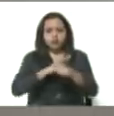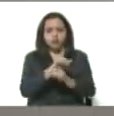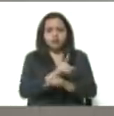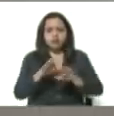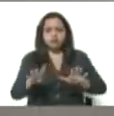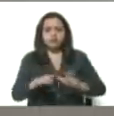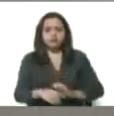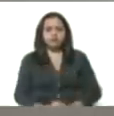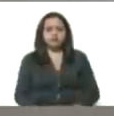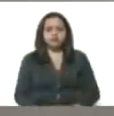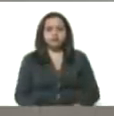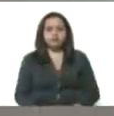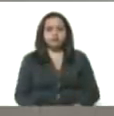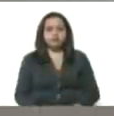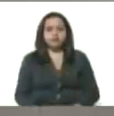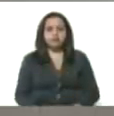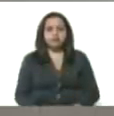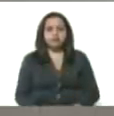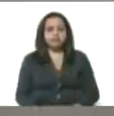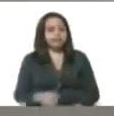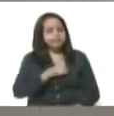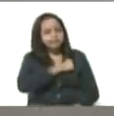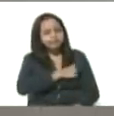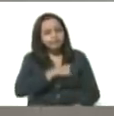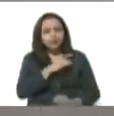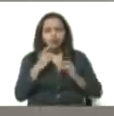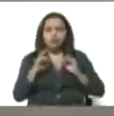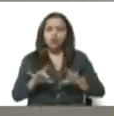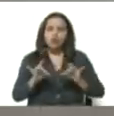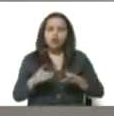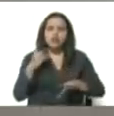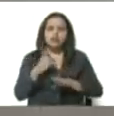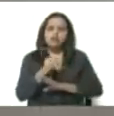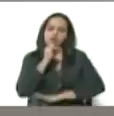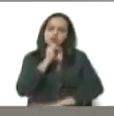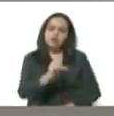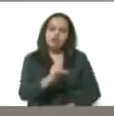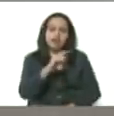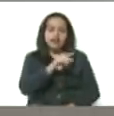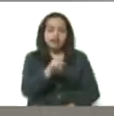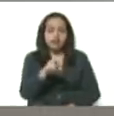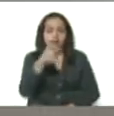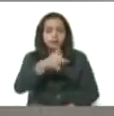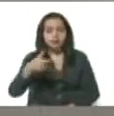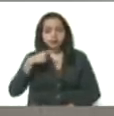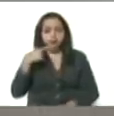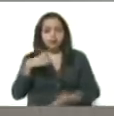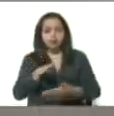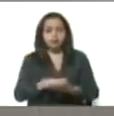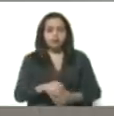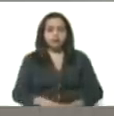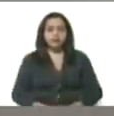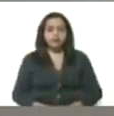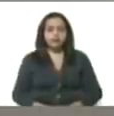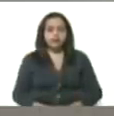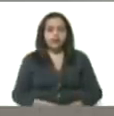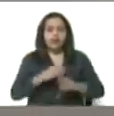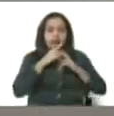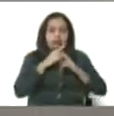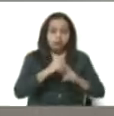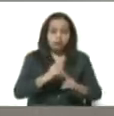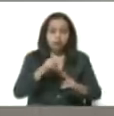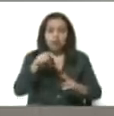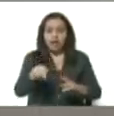COVID-19. Realmente lamentable que tengamos que reportar esta situación. Es el resultado de esta